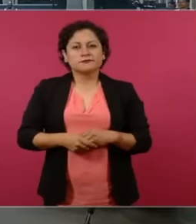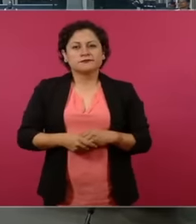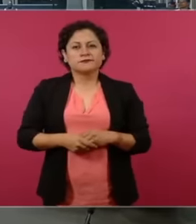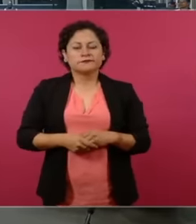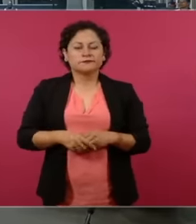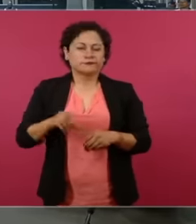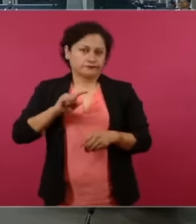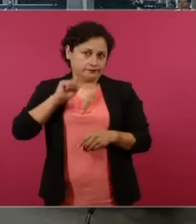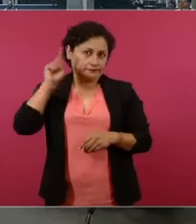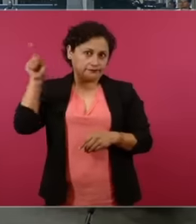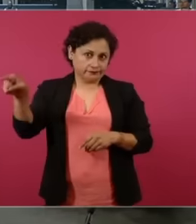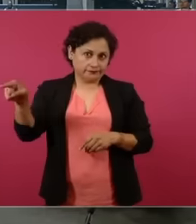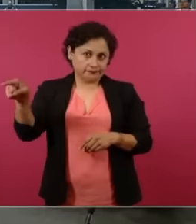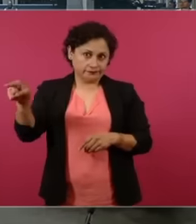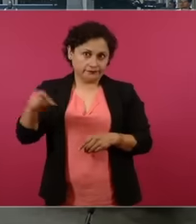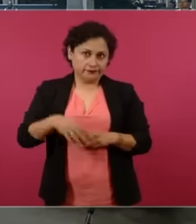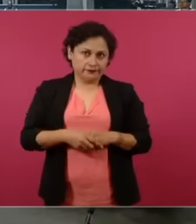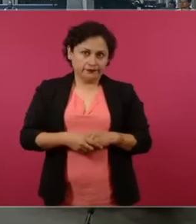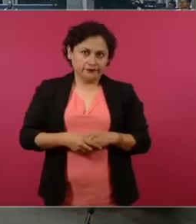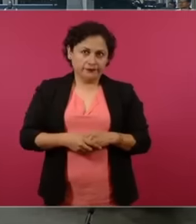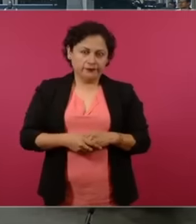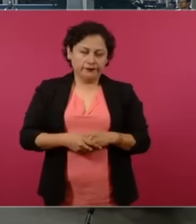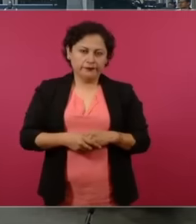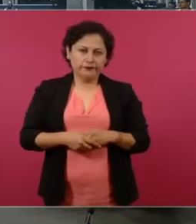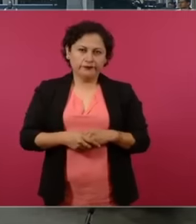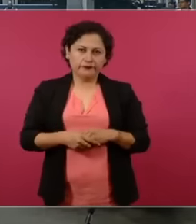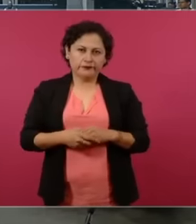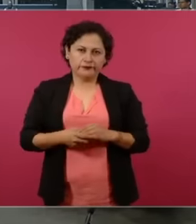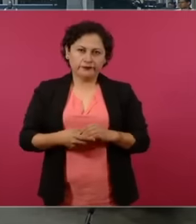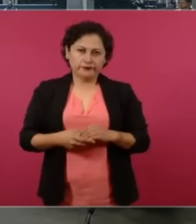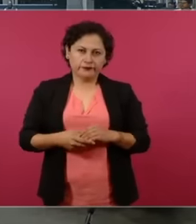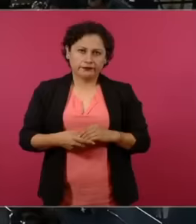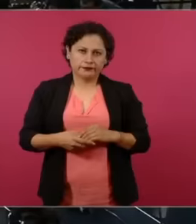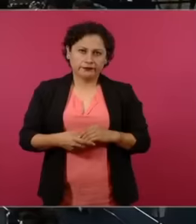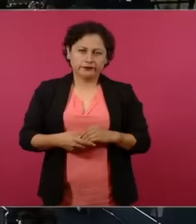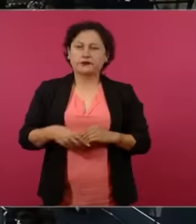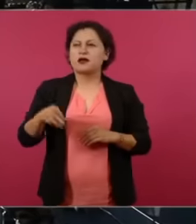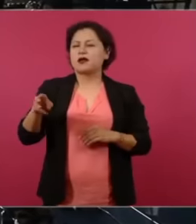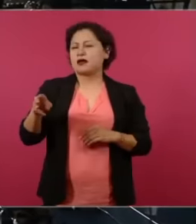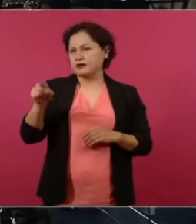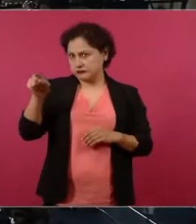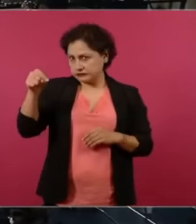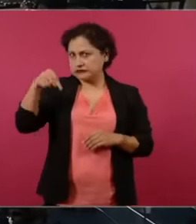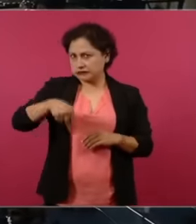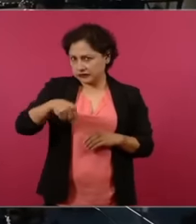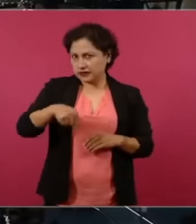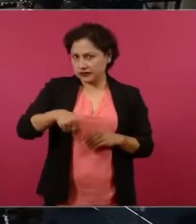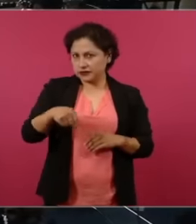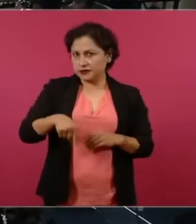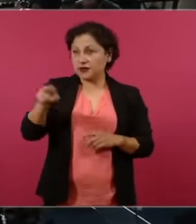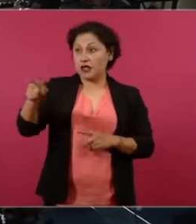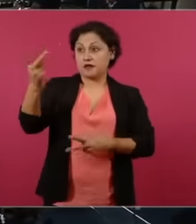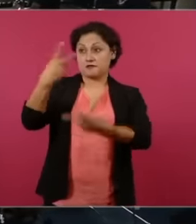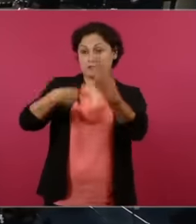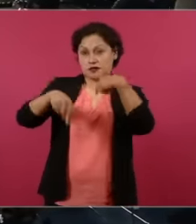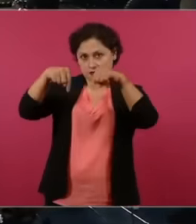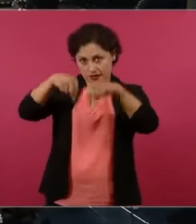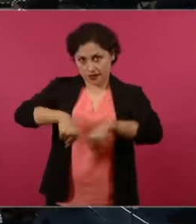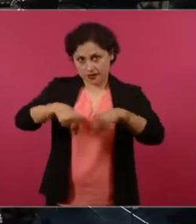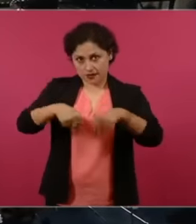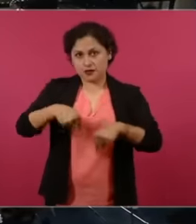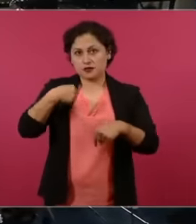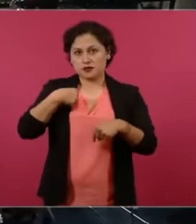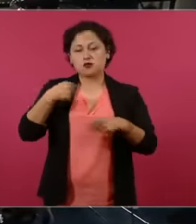Allá. Sí, y después nos vimos en mayo. Sí, aquí las recibí.